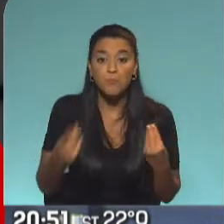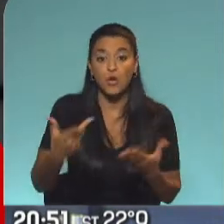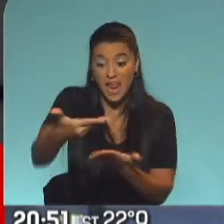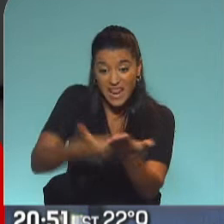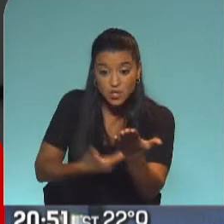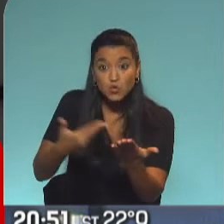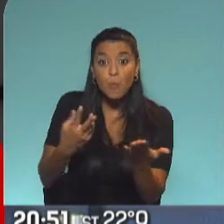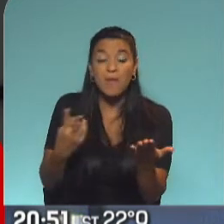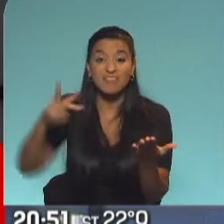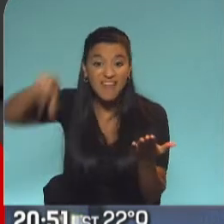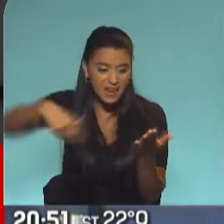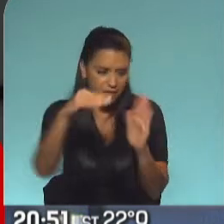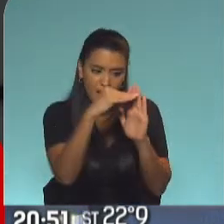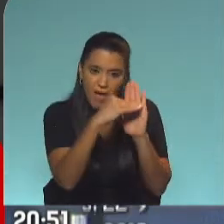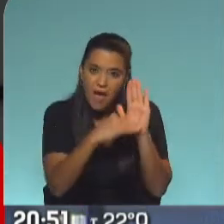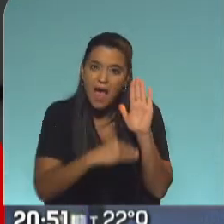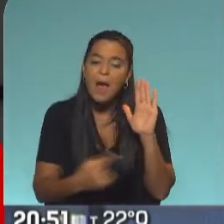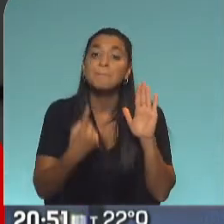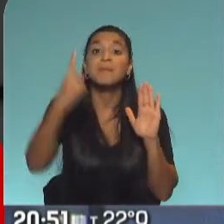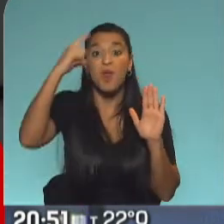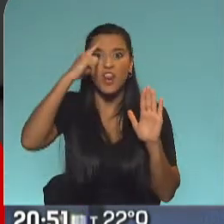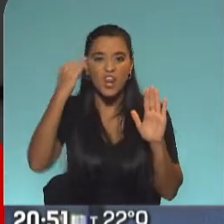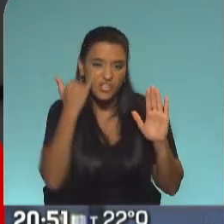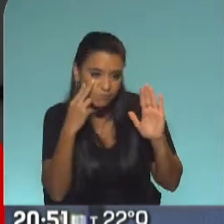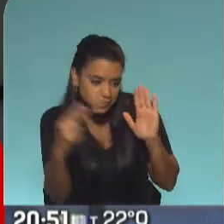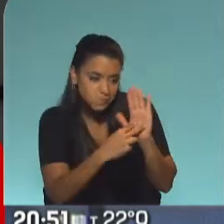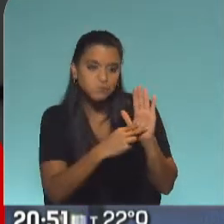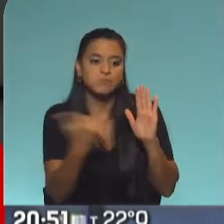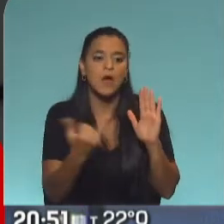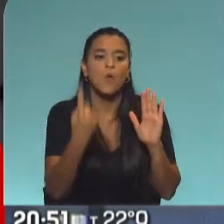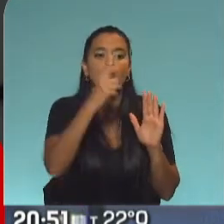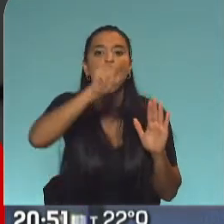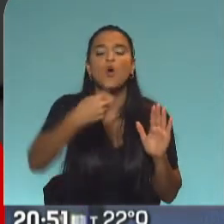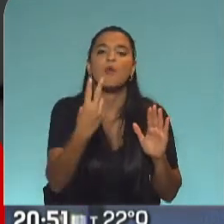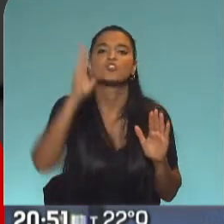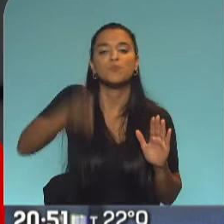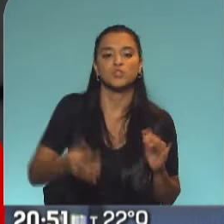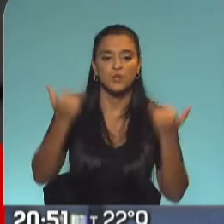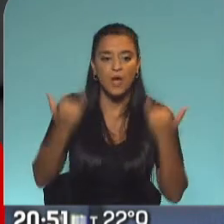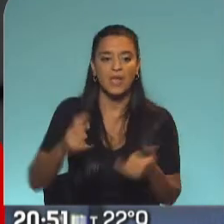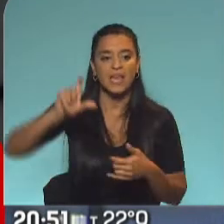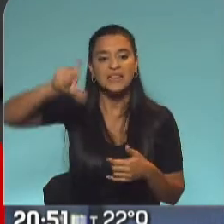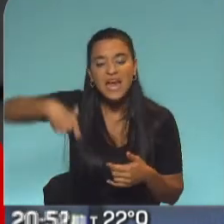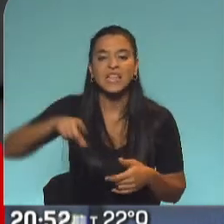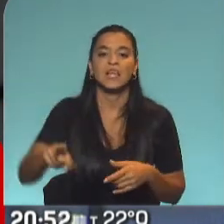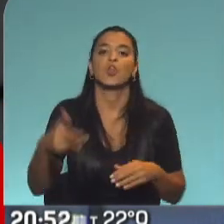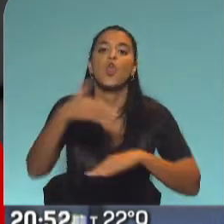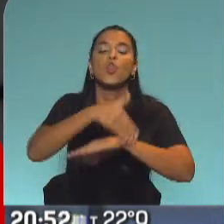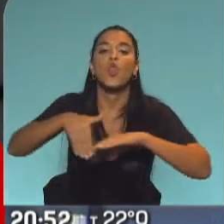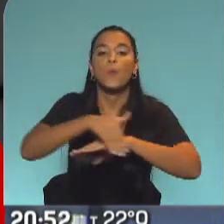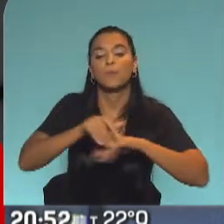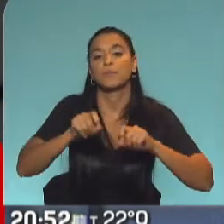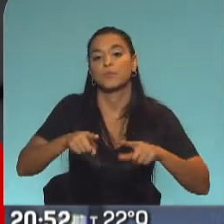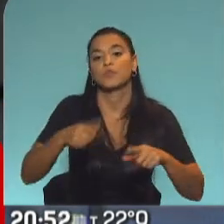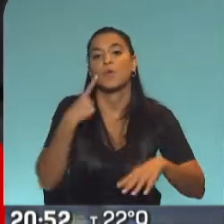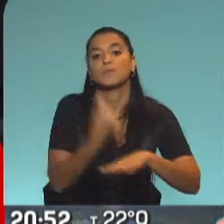la tarjeta ya se puede ver, porque comenzó a regir a partir del 1 de enero, se agregaron un 1,2% en todas estas tarjetas que tengan domicilio en la ciudad de Buenos Aires. Ciudad